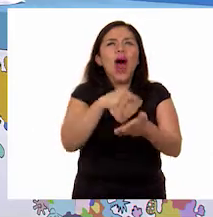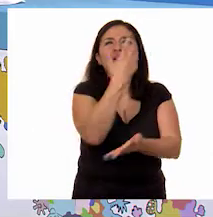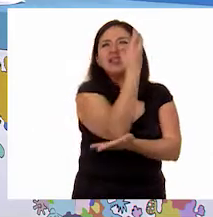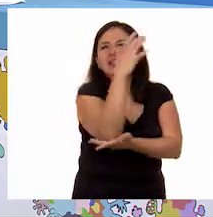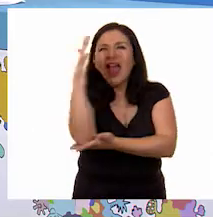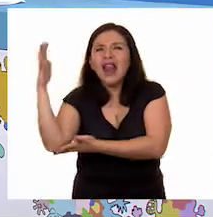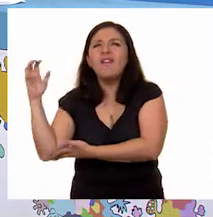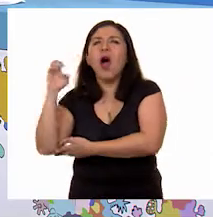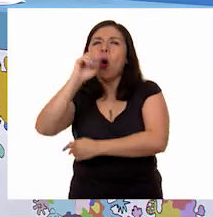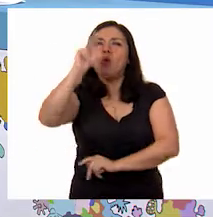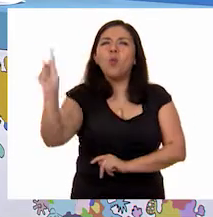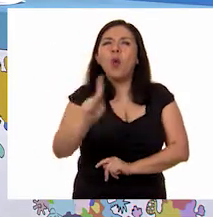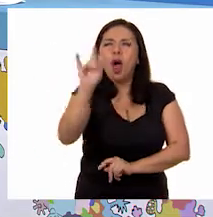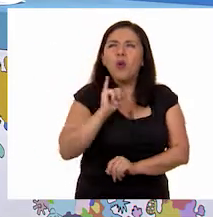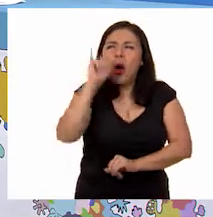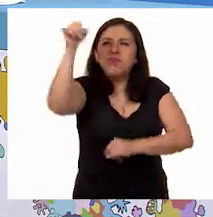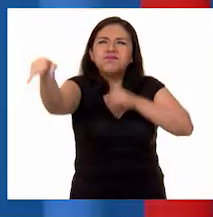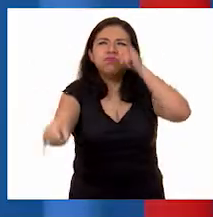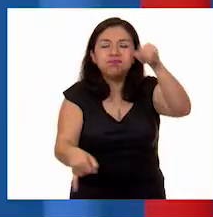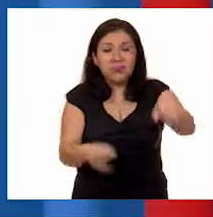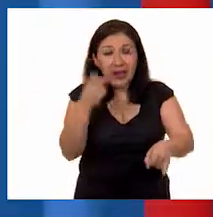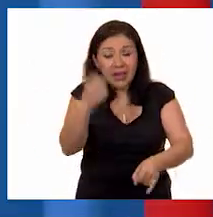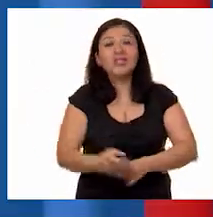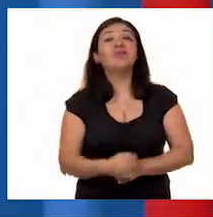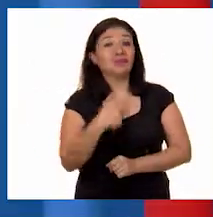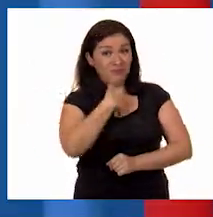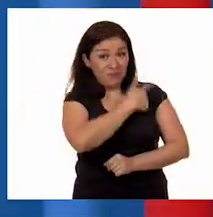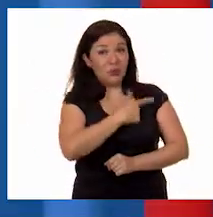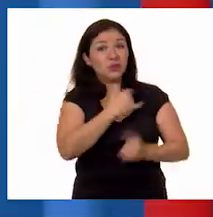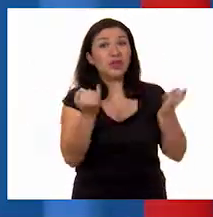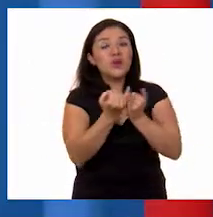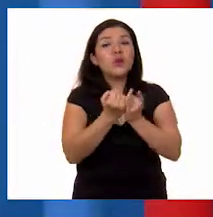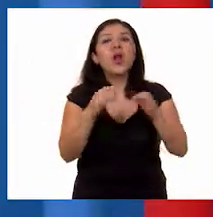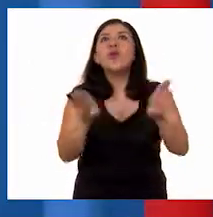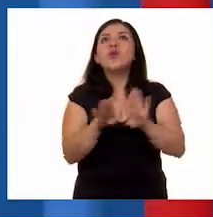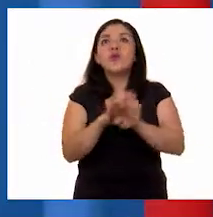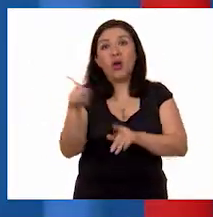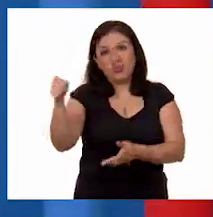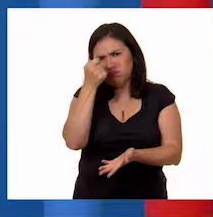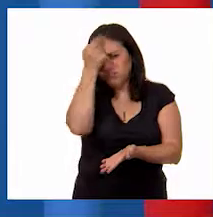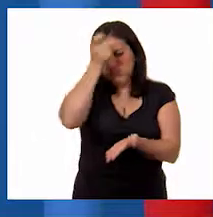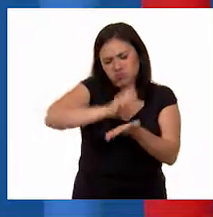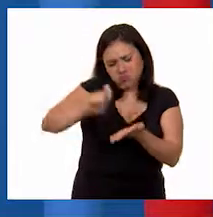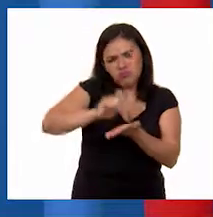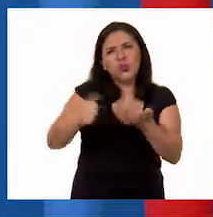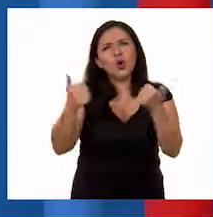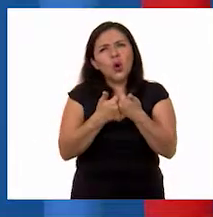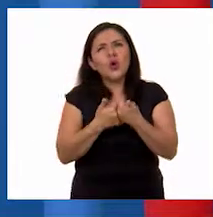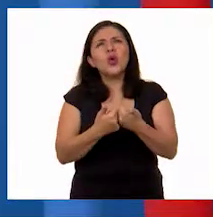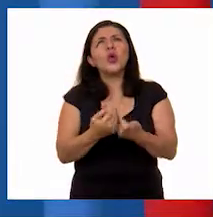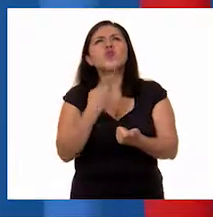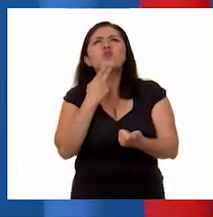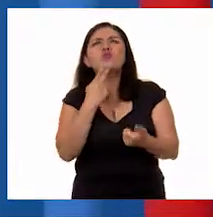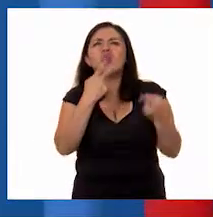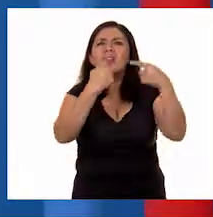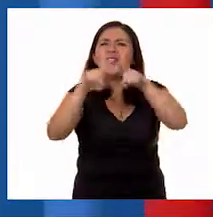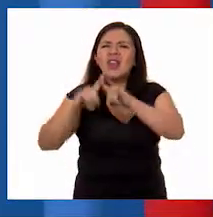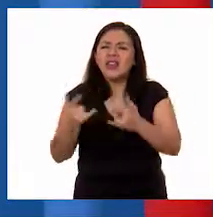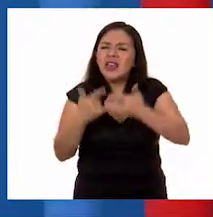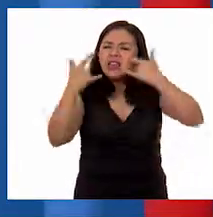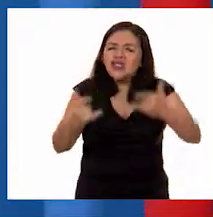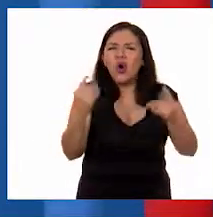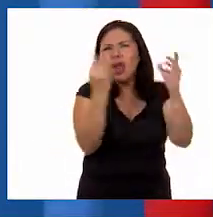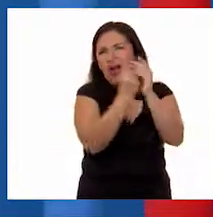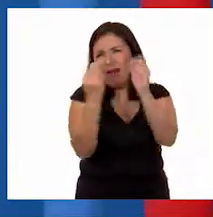y en los pueblos inmersos en ella. Sí, me gusta también que como autor, aunque utiliza tonos muy variados para narrar sus